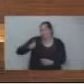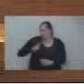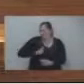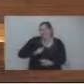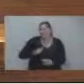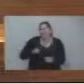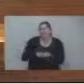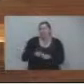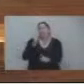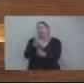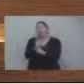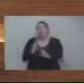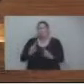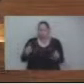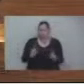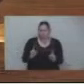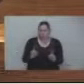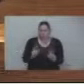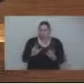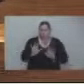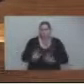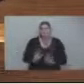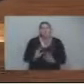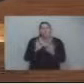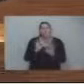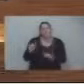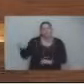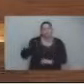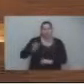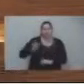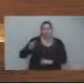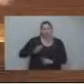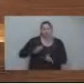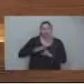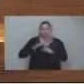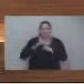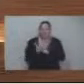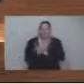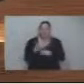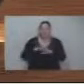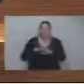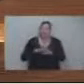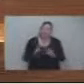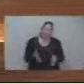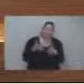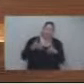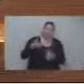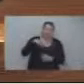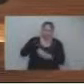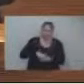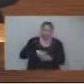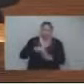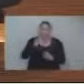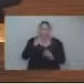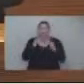sino que va un poco más allá del sentido de la oportunidad, es si hubiera una eventual discusión del Estatuto de